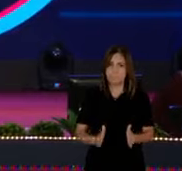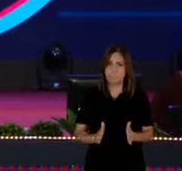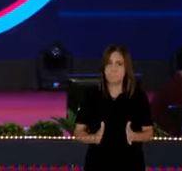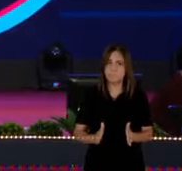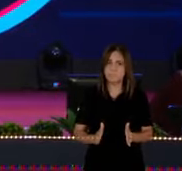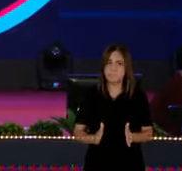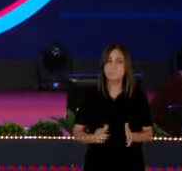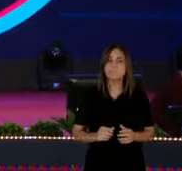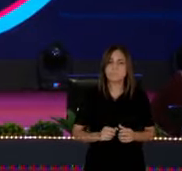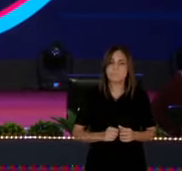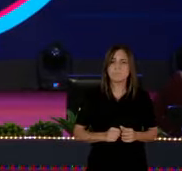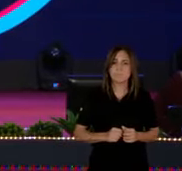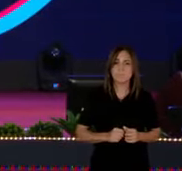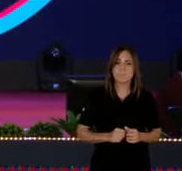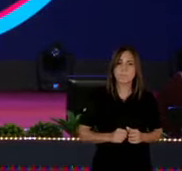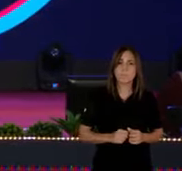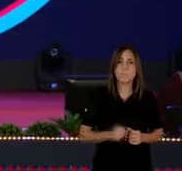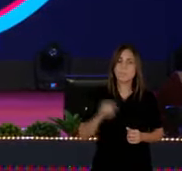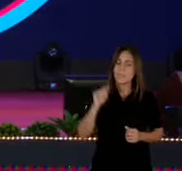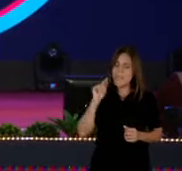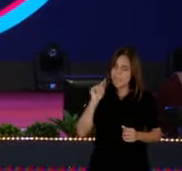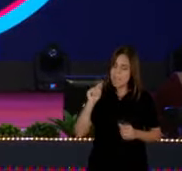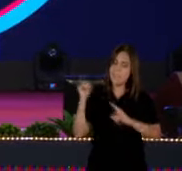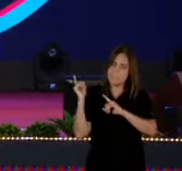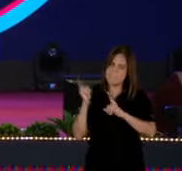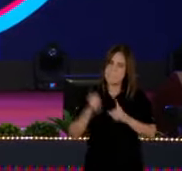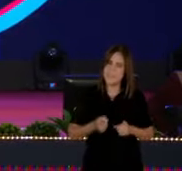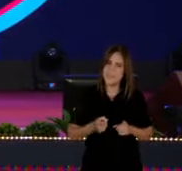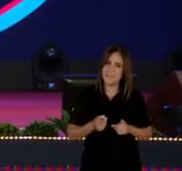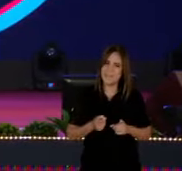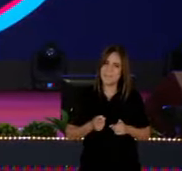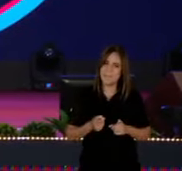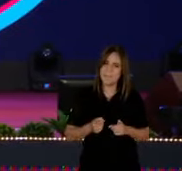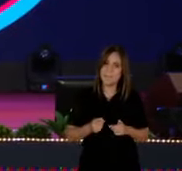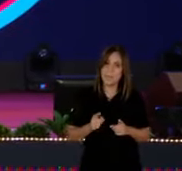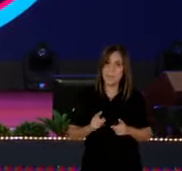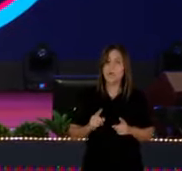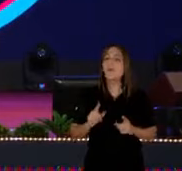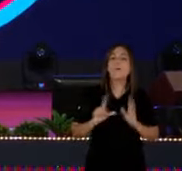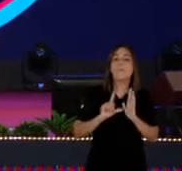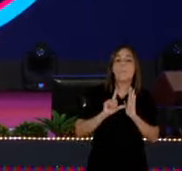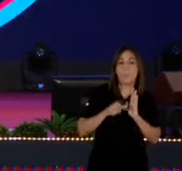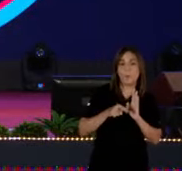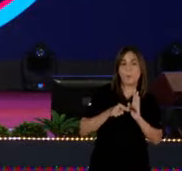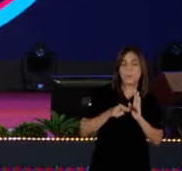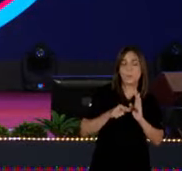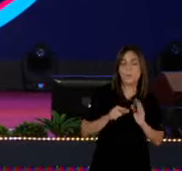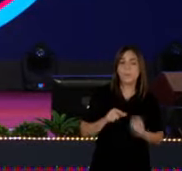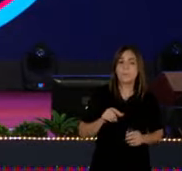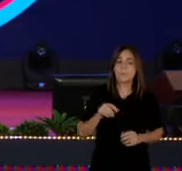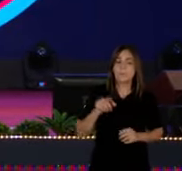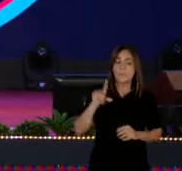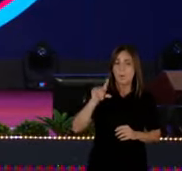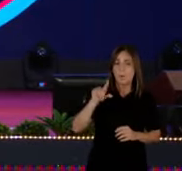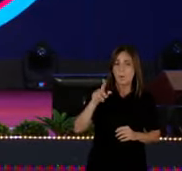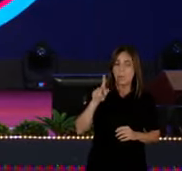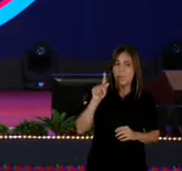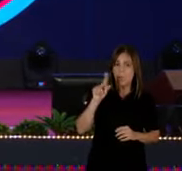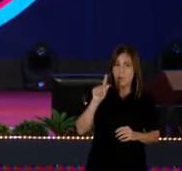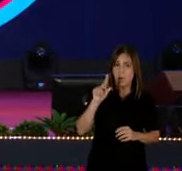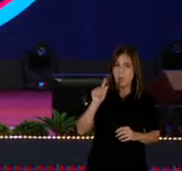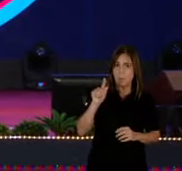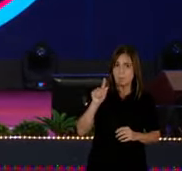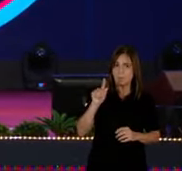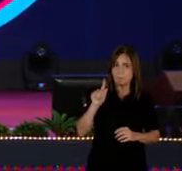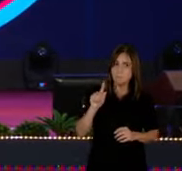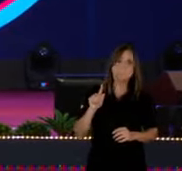de bendición. Sacó tiempo para incluso estar este próximo jueves, no se pierda el programa de Conversando con el Apóstol, en vivo